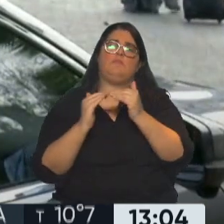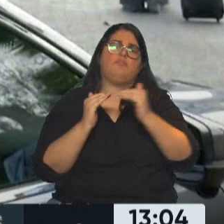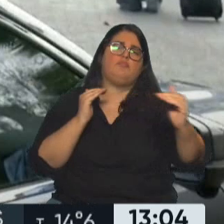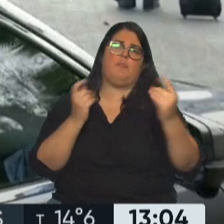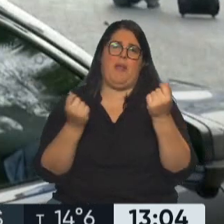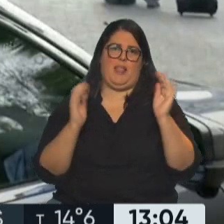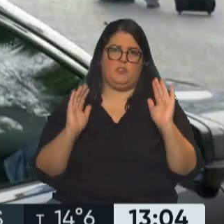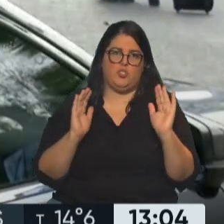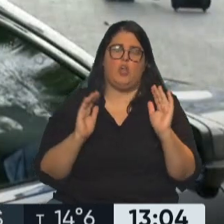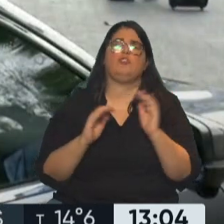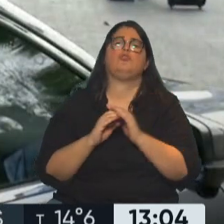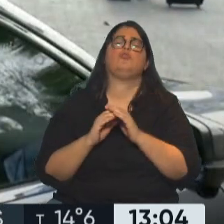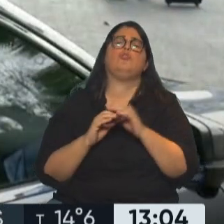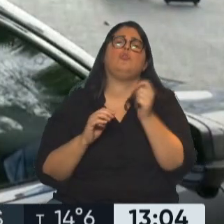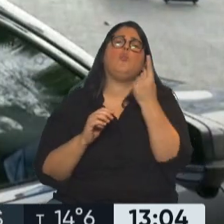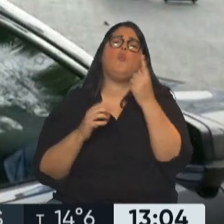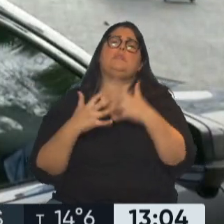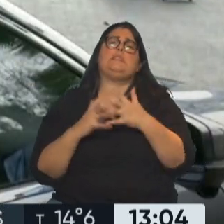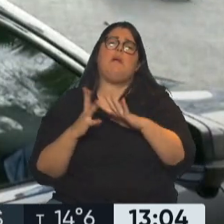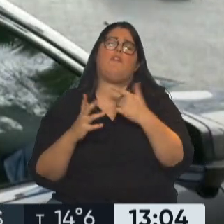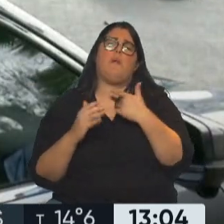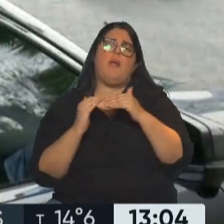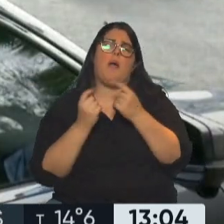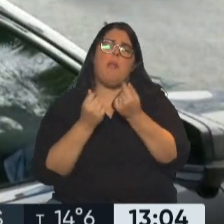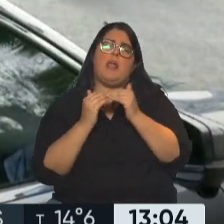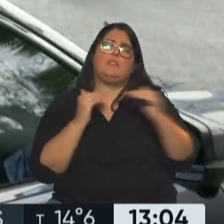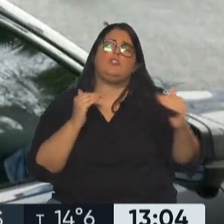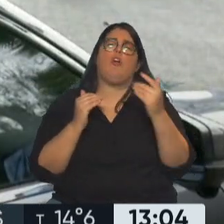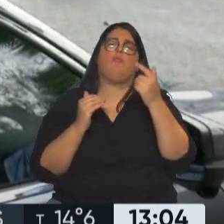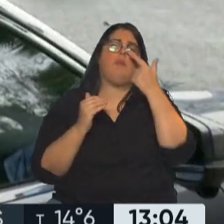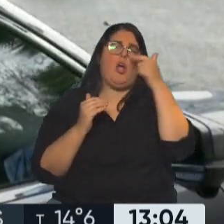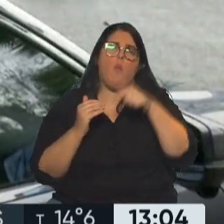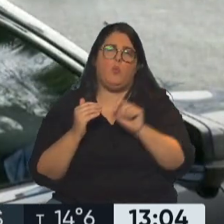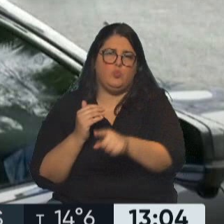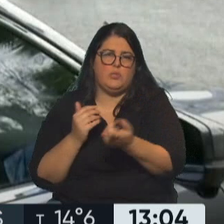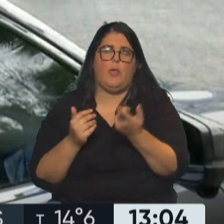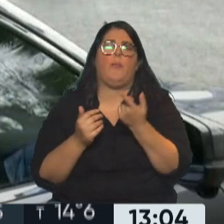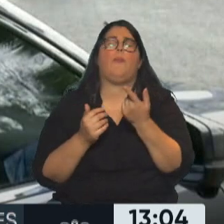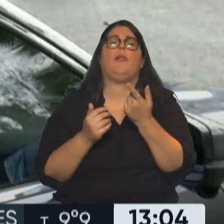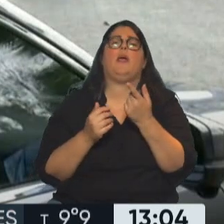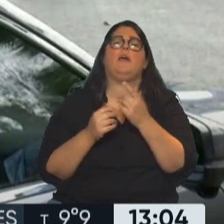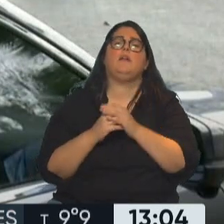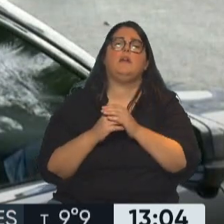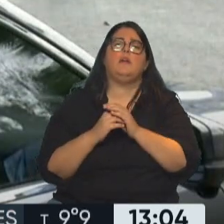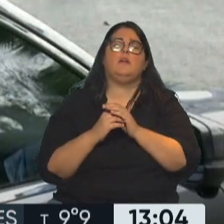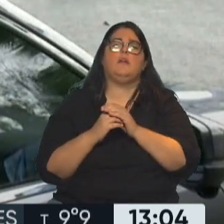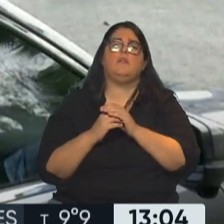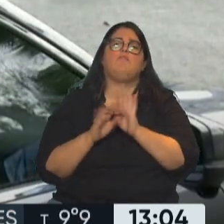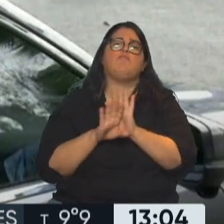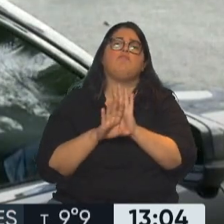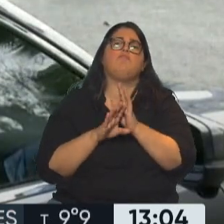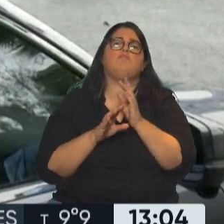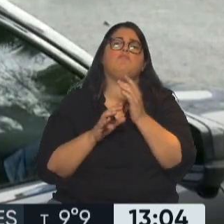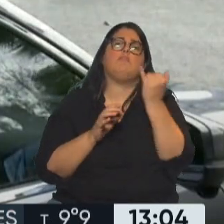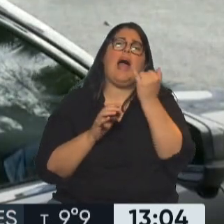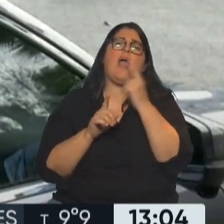precios. Tenemos un mecanismo de estabilización de los precios de los combustibles que corresponde a un componente